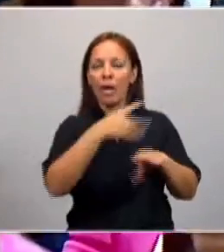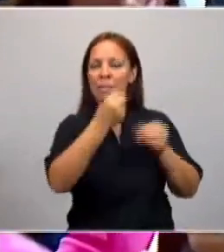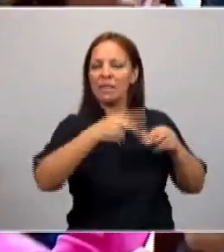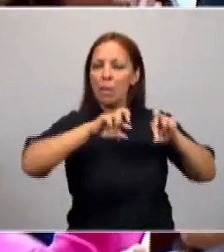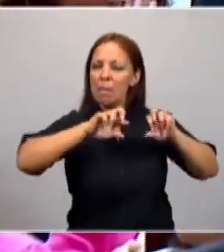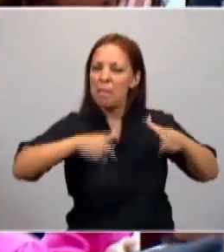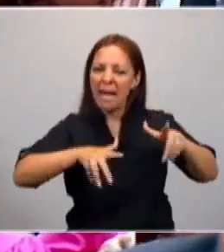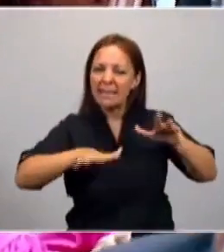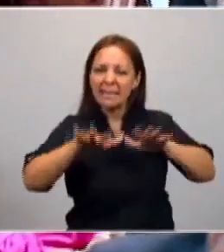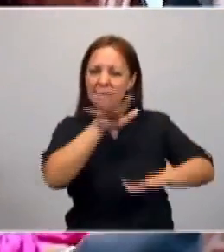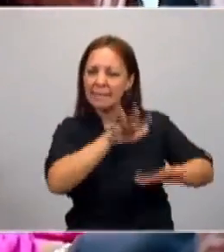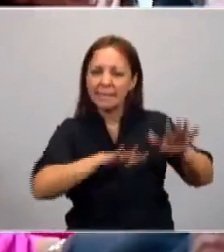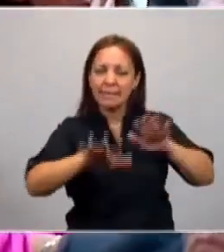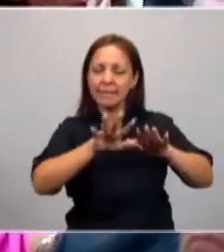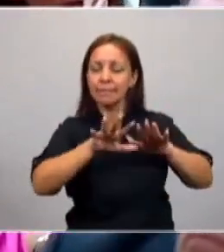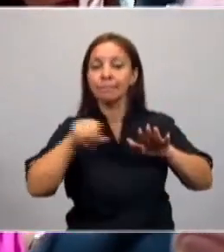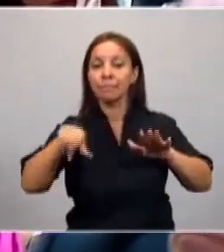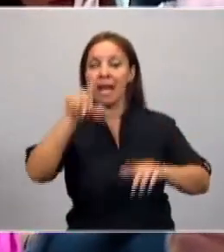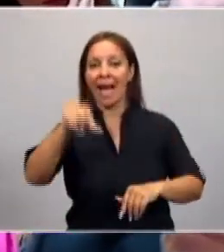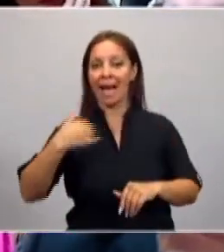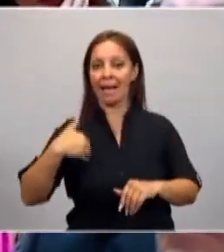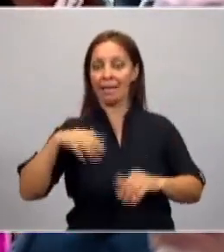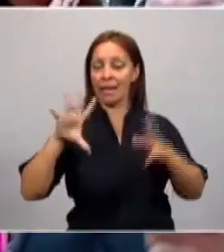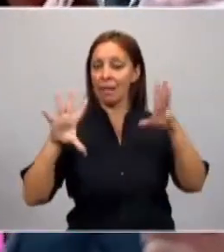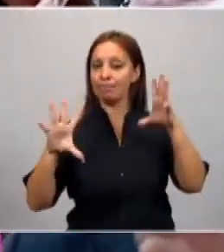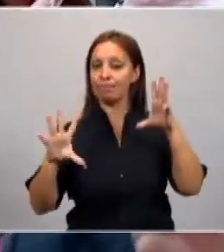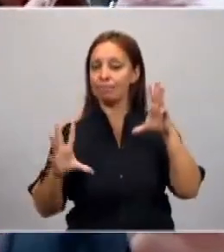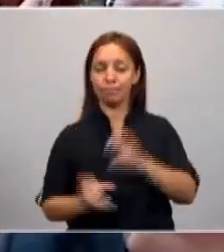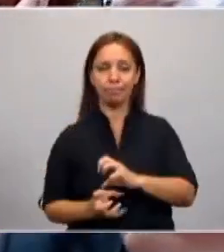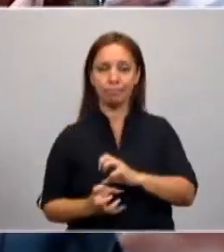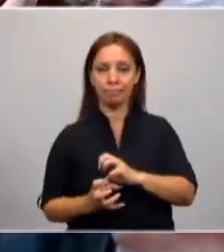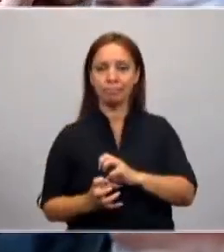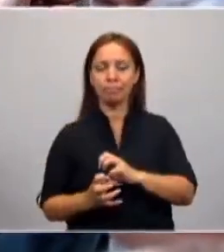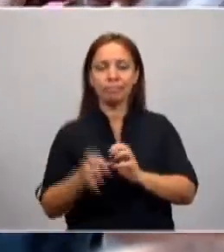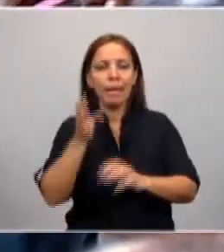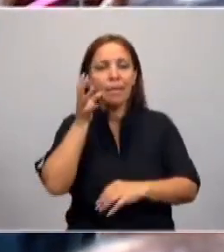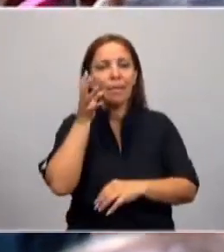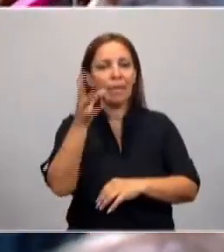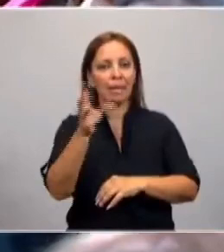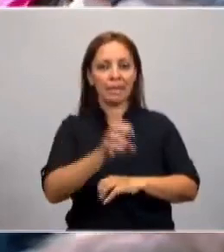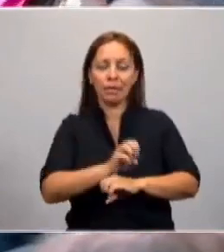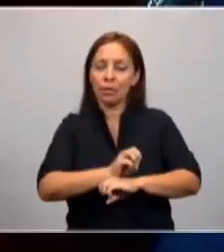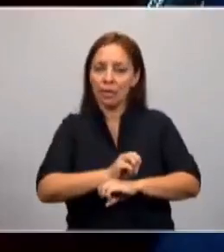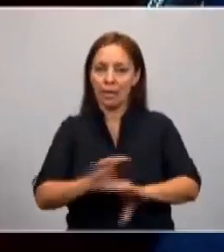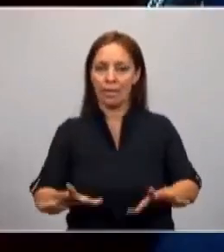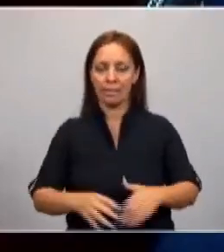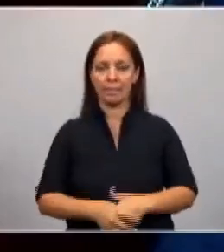plan, el deterioro que sufrió nuestro país y nuestro pueblo ha sido inmenso y catastrófico.